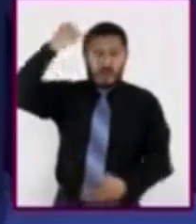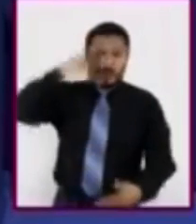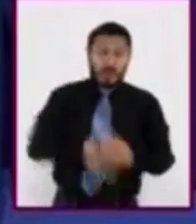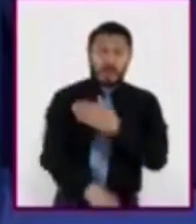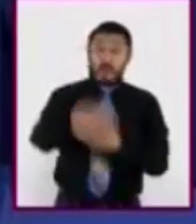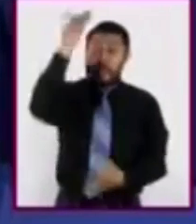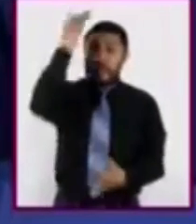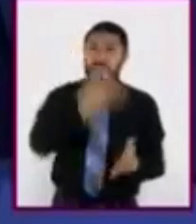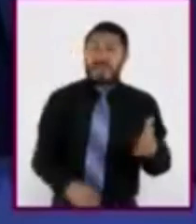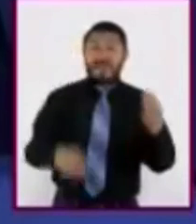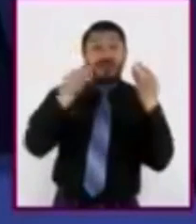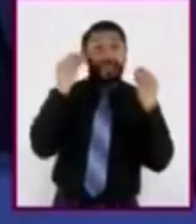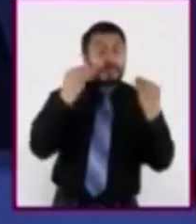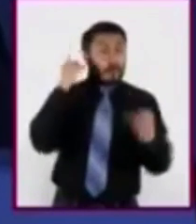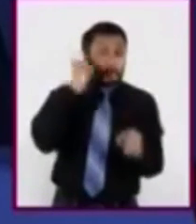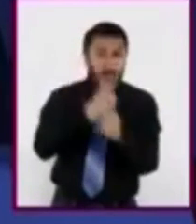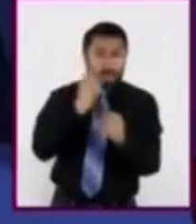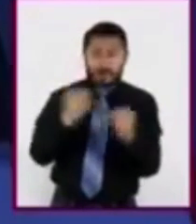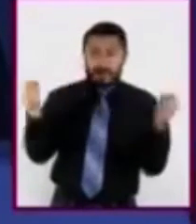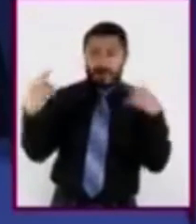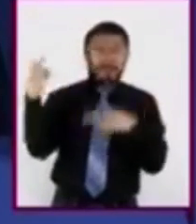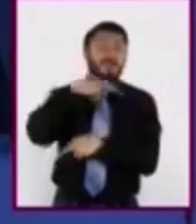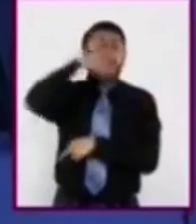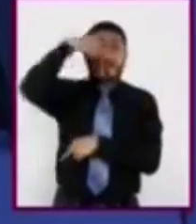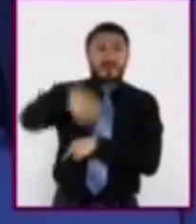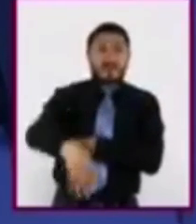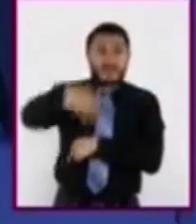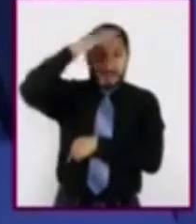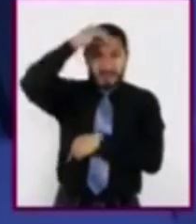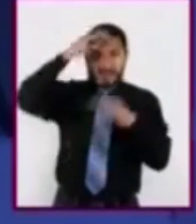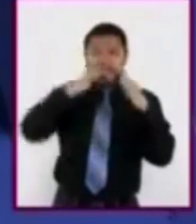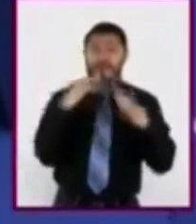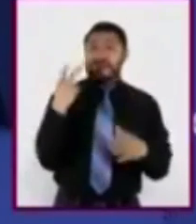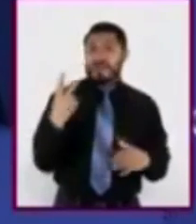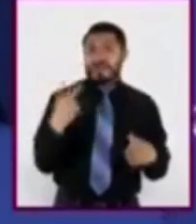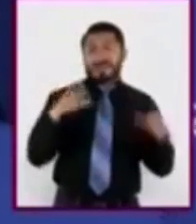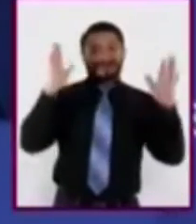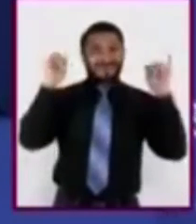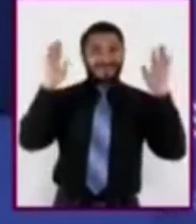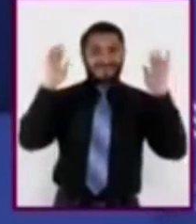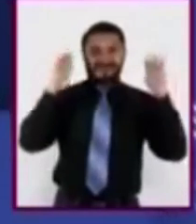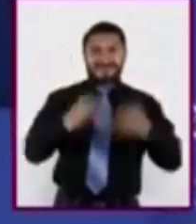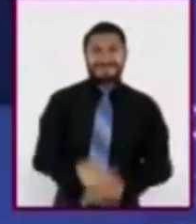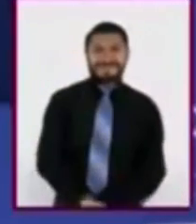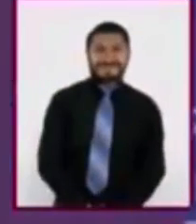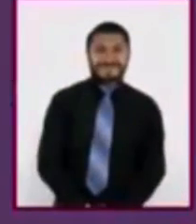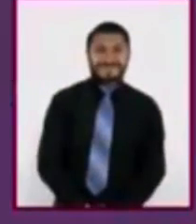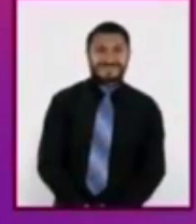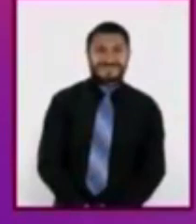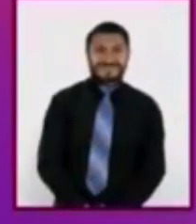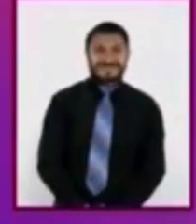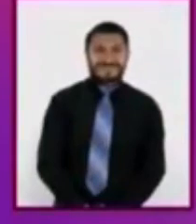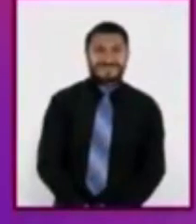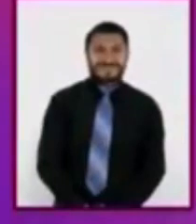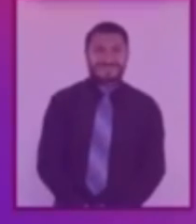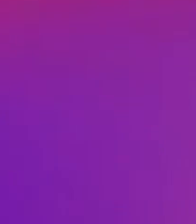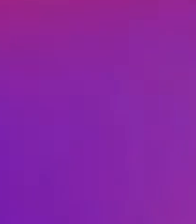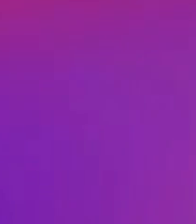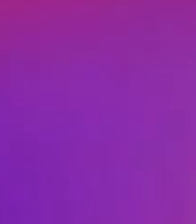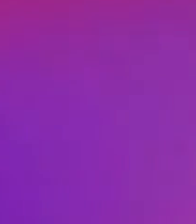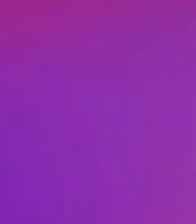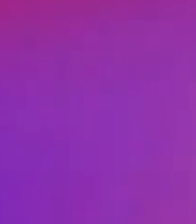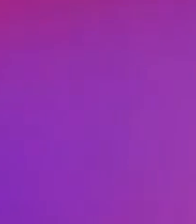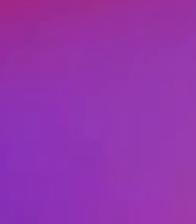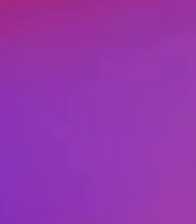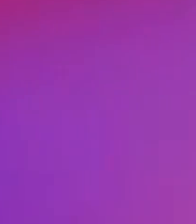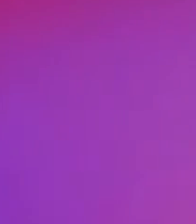explorar y descubrir. Así que nos vemos pronto aquí en Aprende en Casa 2. ¡Hasta pronto! pronto! Si tienes dudas o